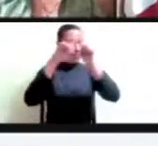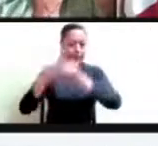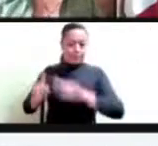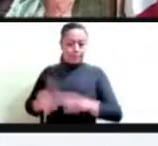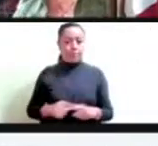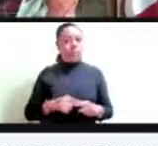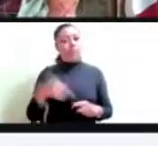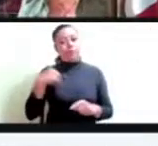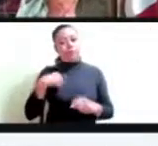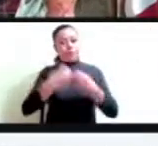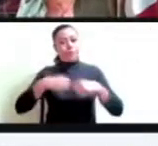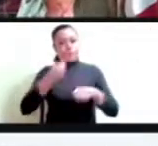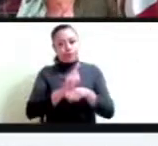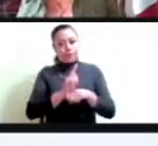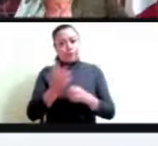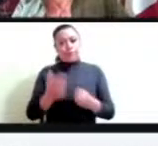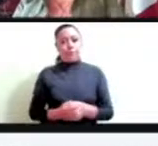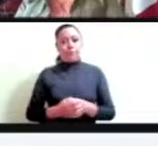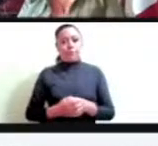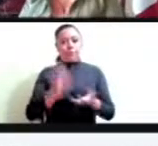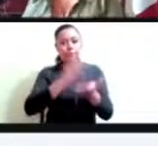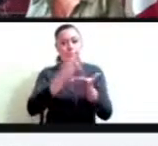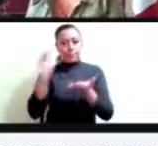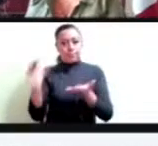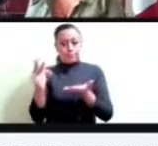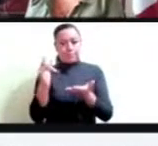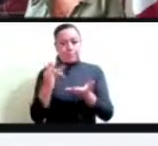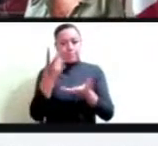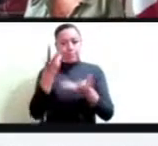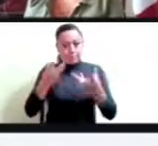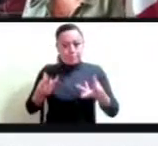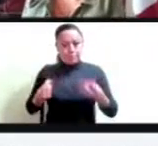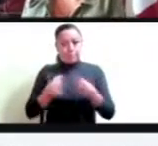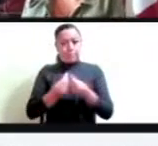de agradecerles estos años juntas en este Congreso.